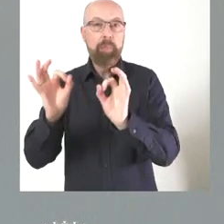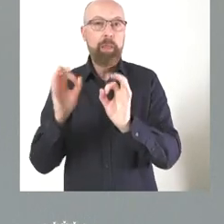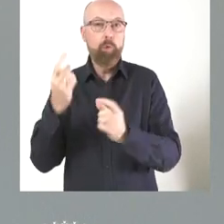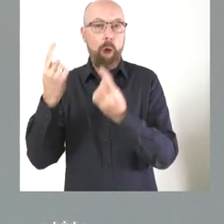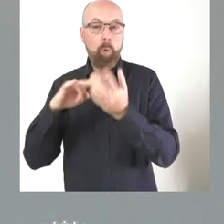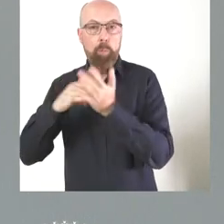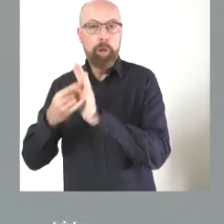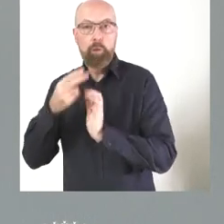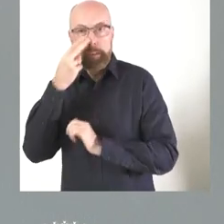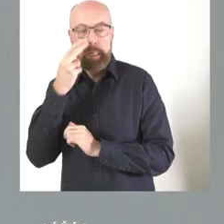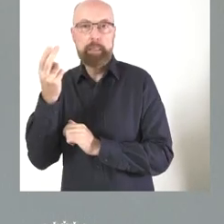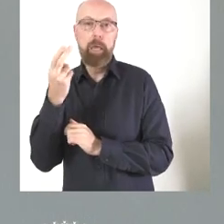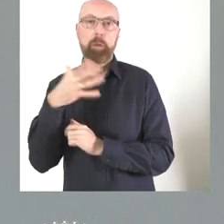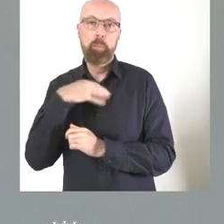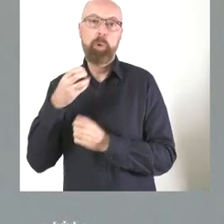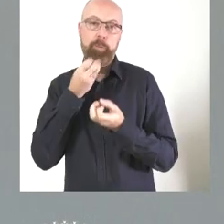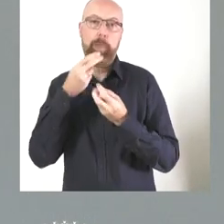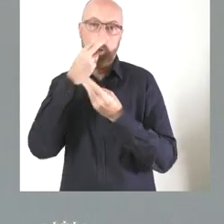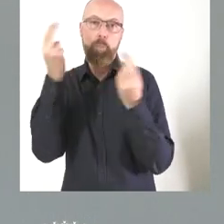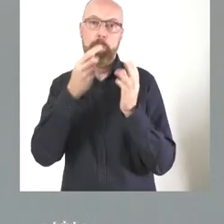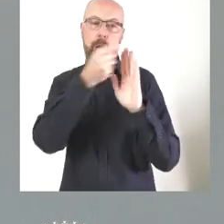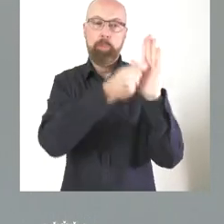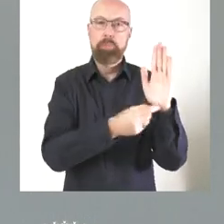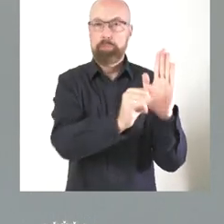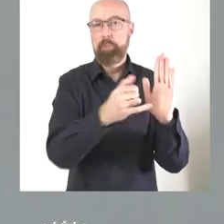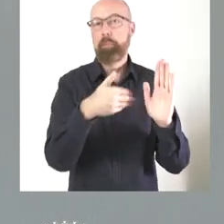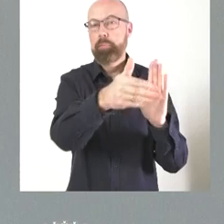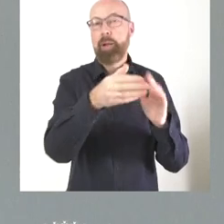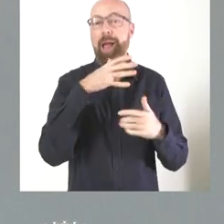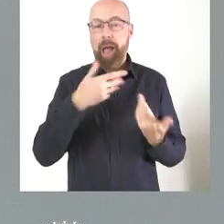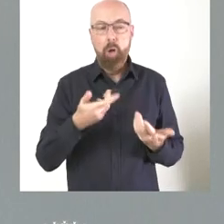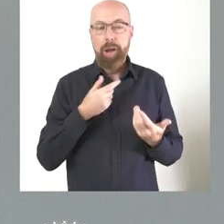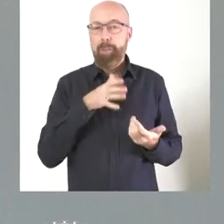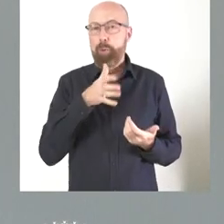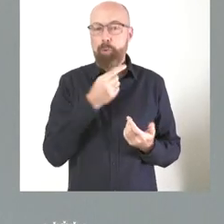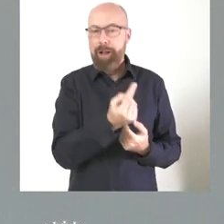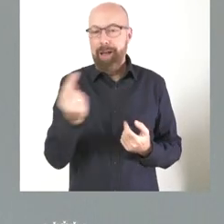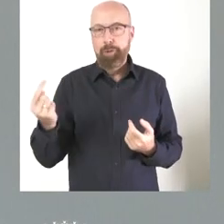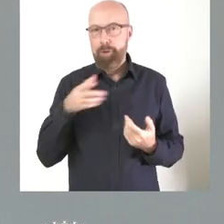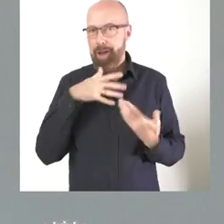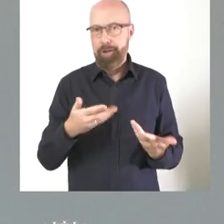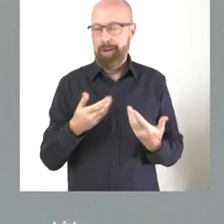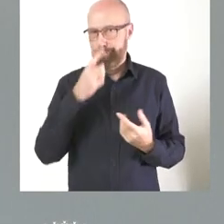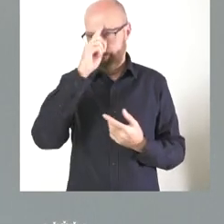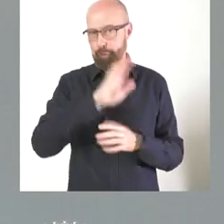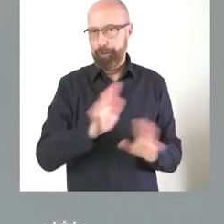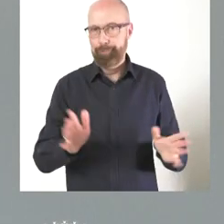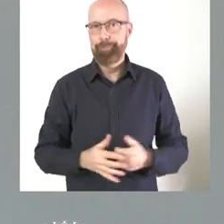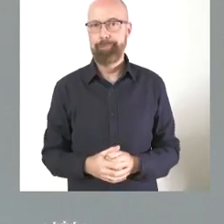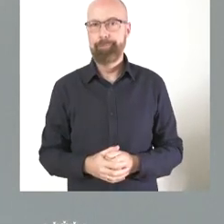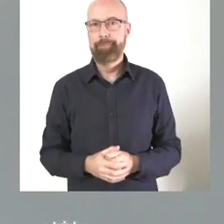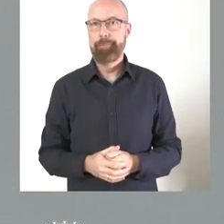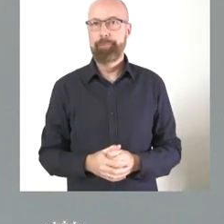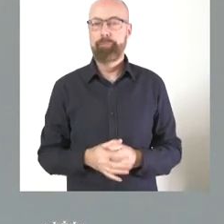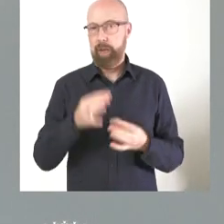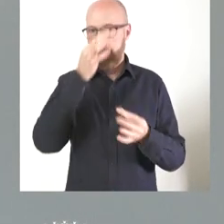su disposición porque es público pero no tengo yo aquí capacidad de informarle de las causas y motivos de total de los 181 pero si le doy